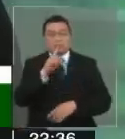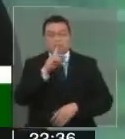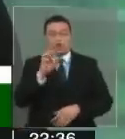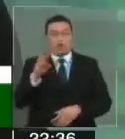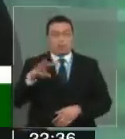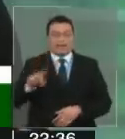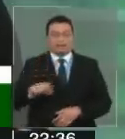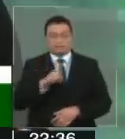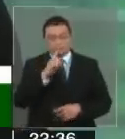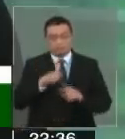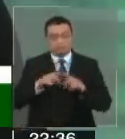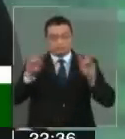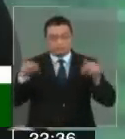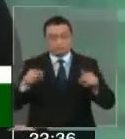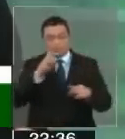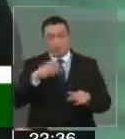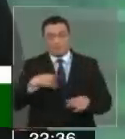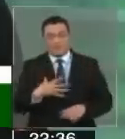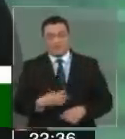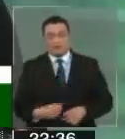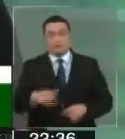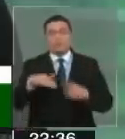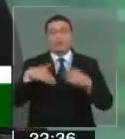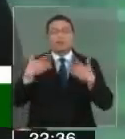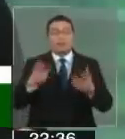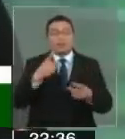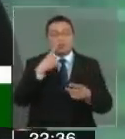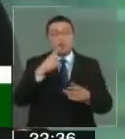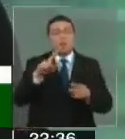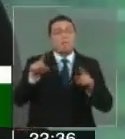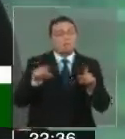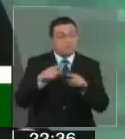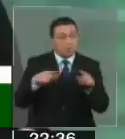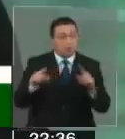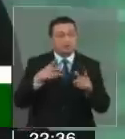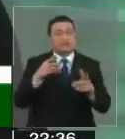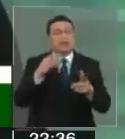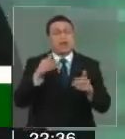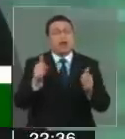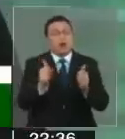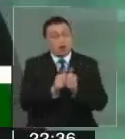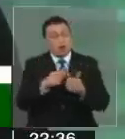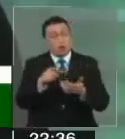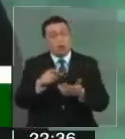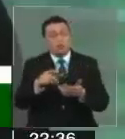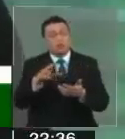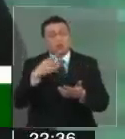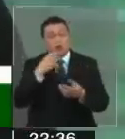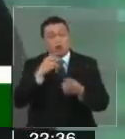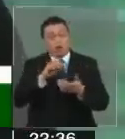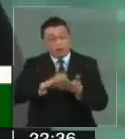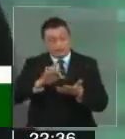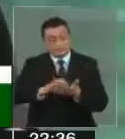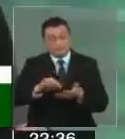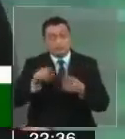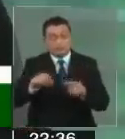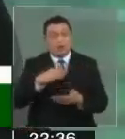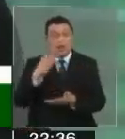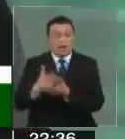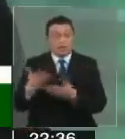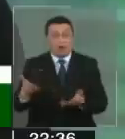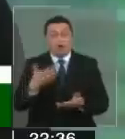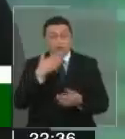llamó. Después yo escribí un monólogo con música con mi hermano Aníbal Pinto, Cartas para Tomás, que lo damos hasta el día de